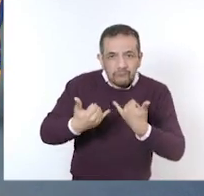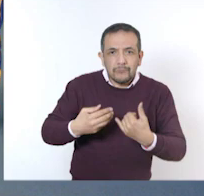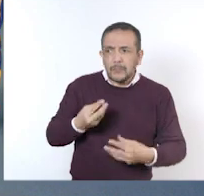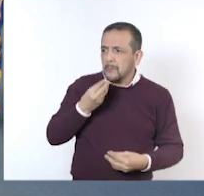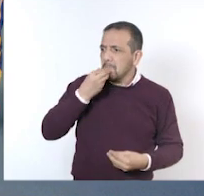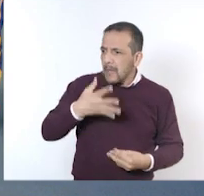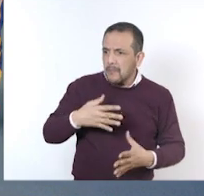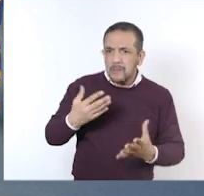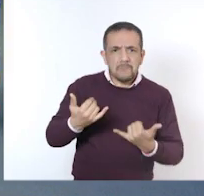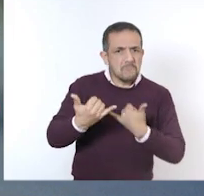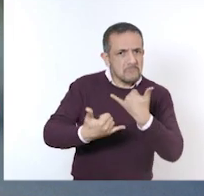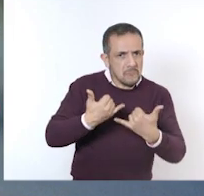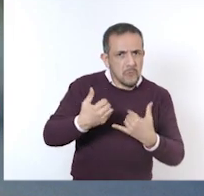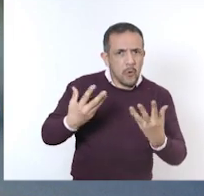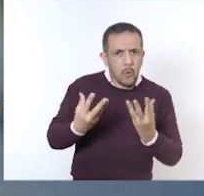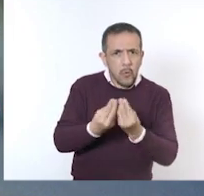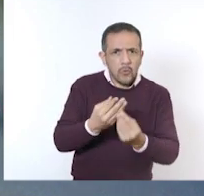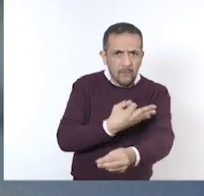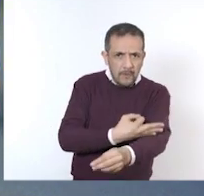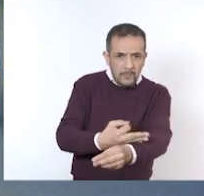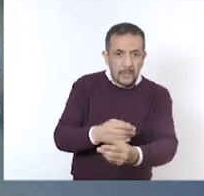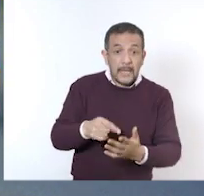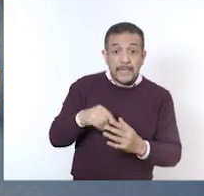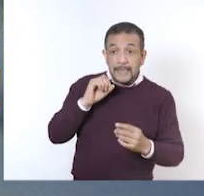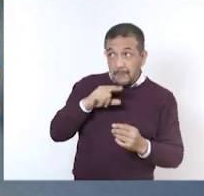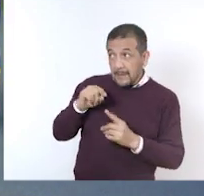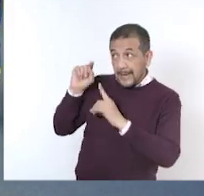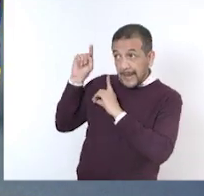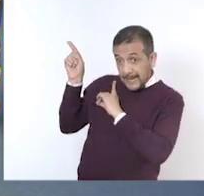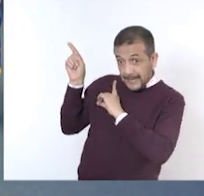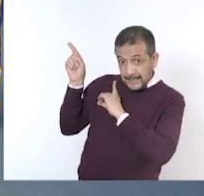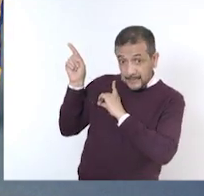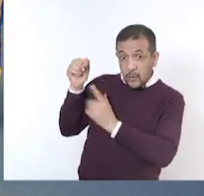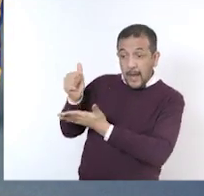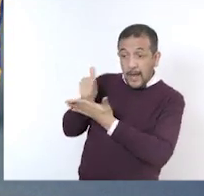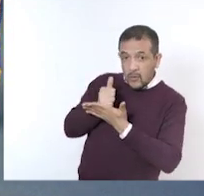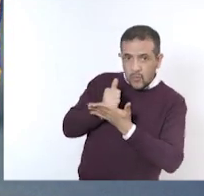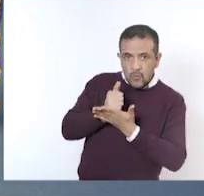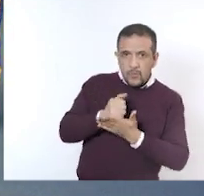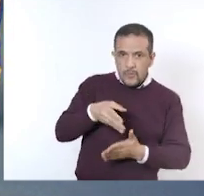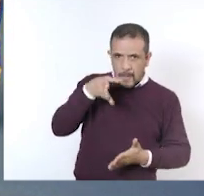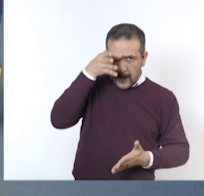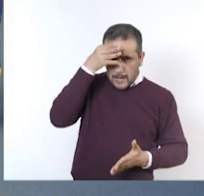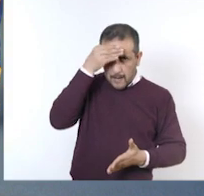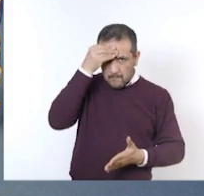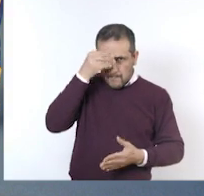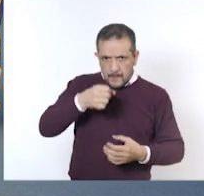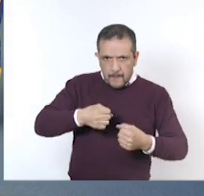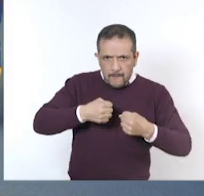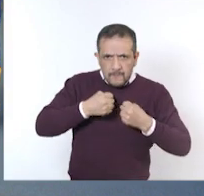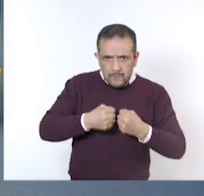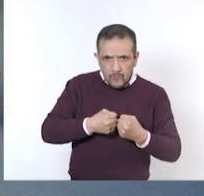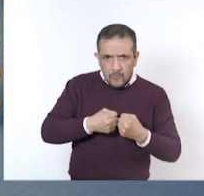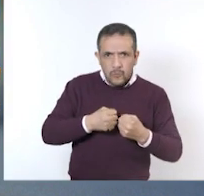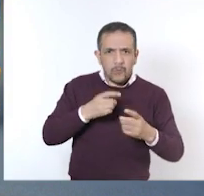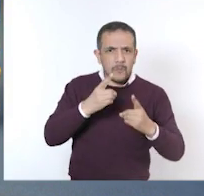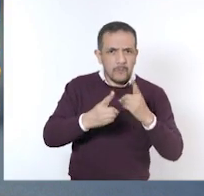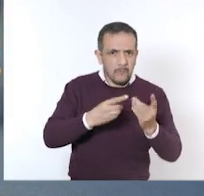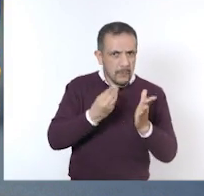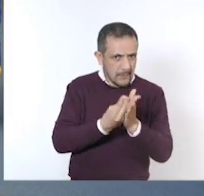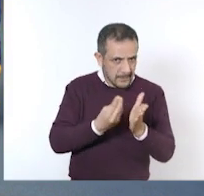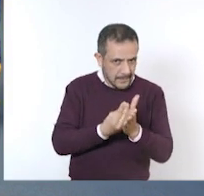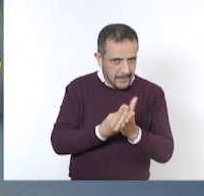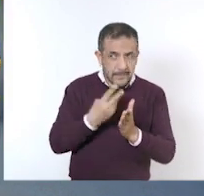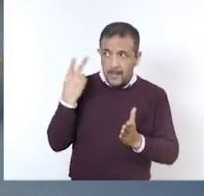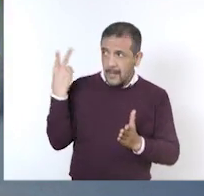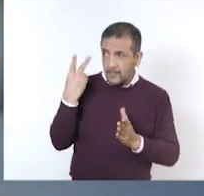padrísimas en familia y... Reafirma lo visto en las sesiones de educación física. Están ligadas.